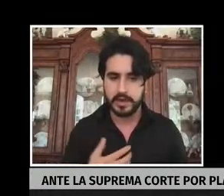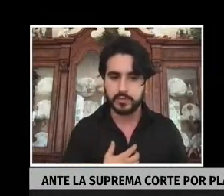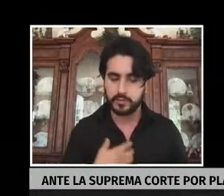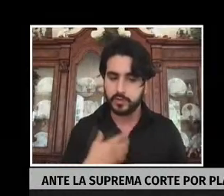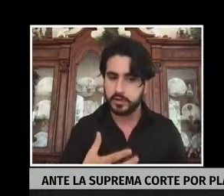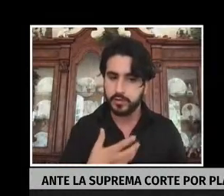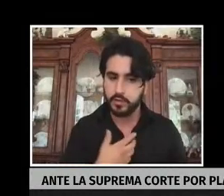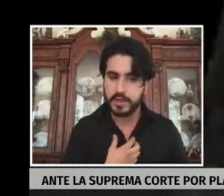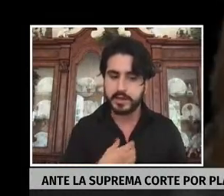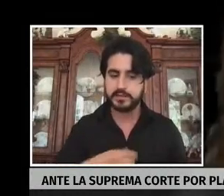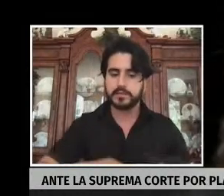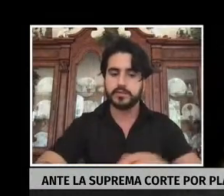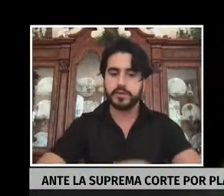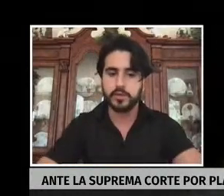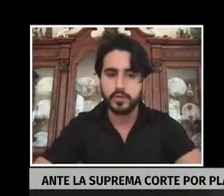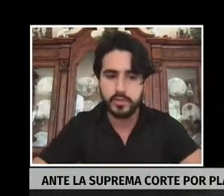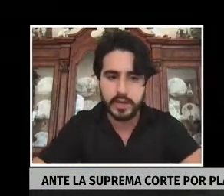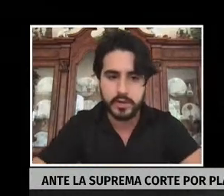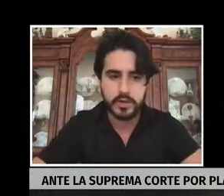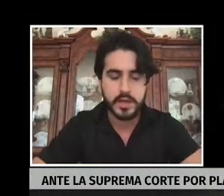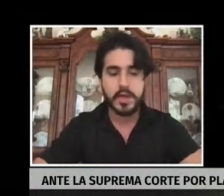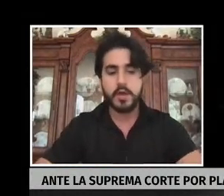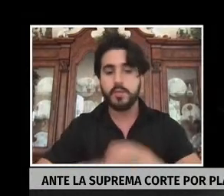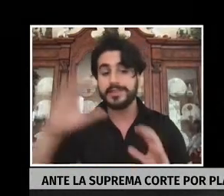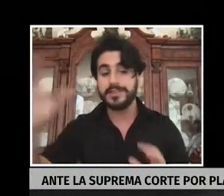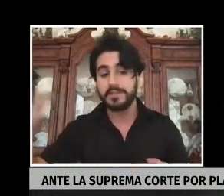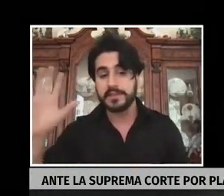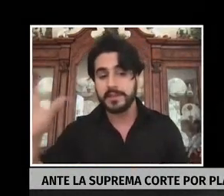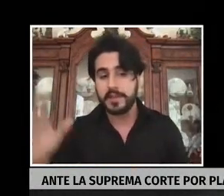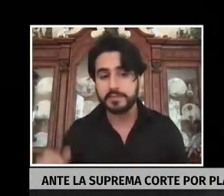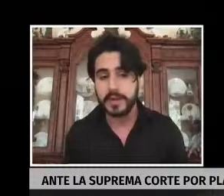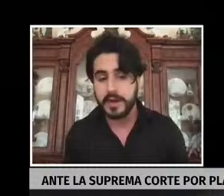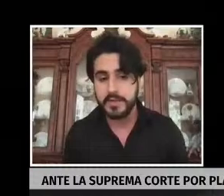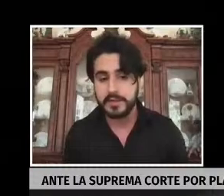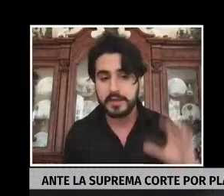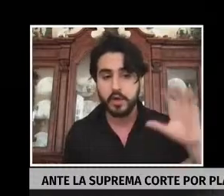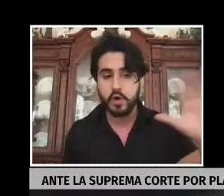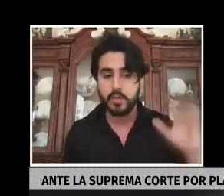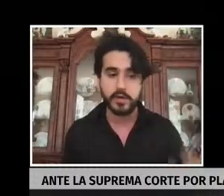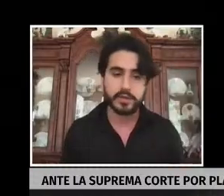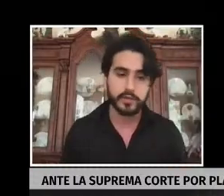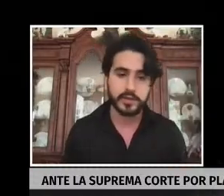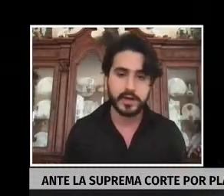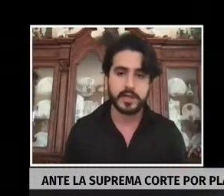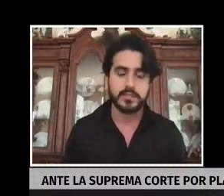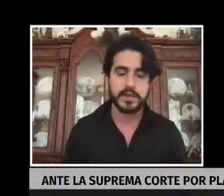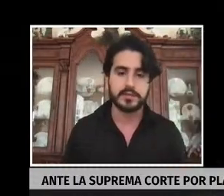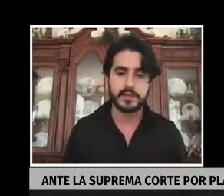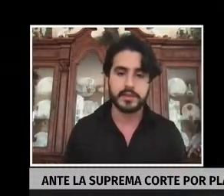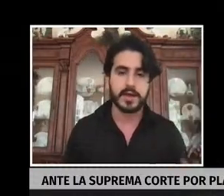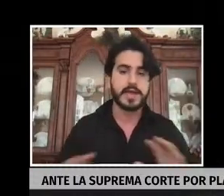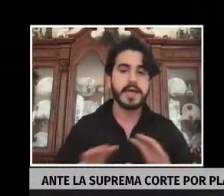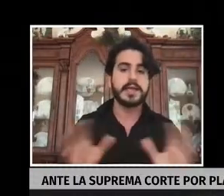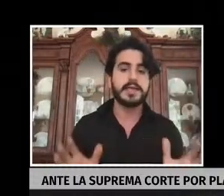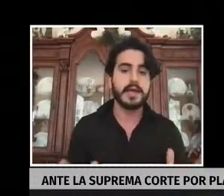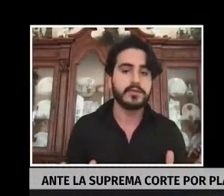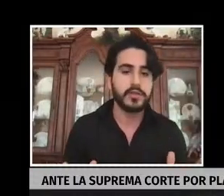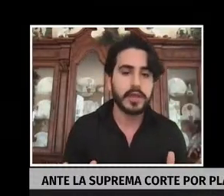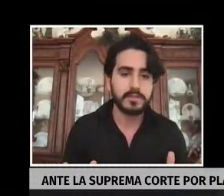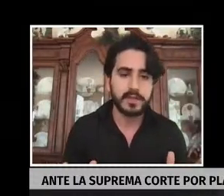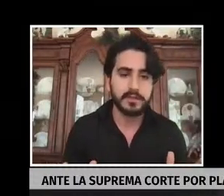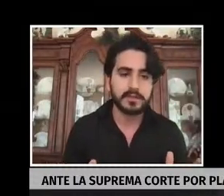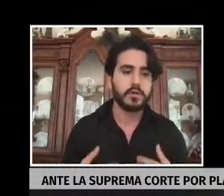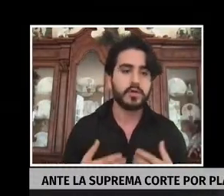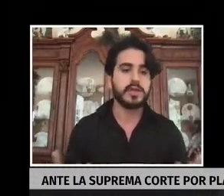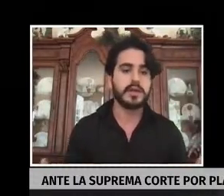de las funciones públicas de un servidor público pueden ser perseguidas penalmente o como responsabilidad administrativa. Y ahí es